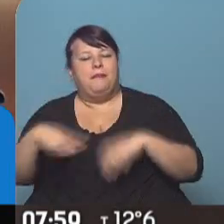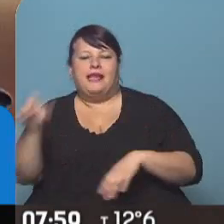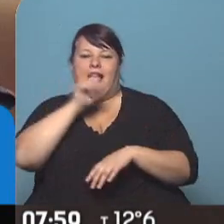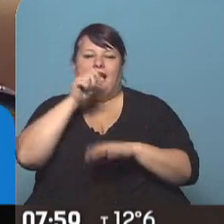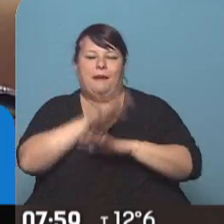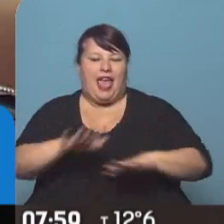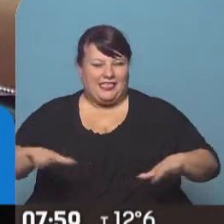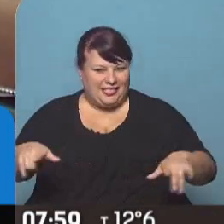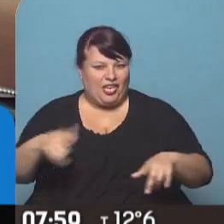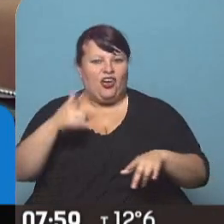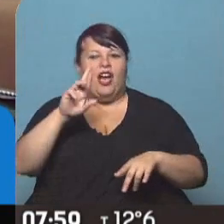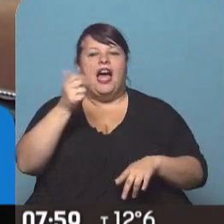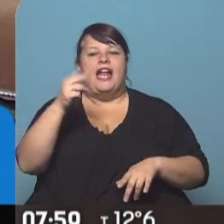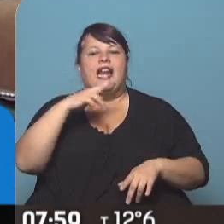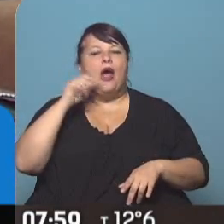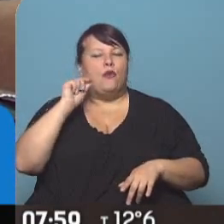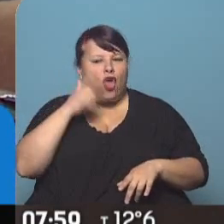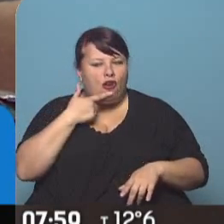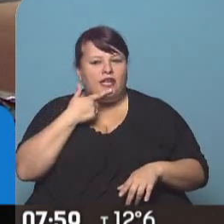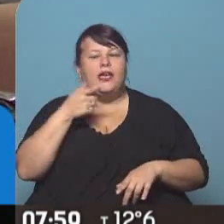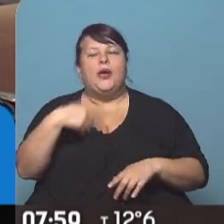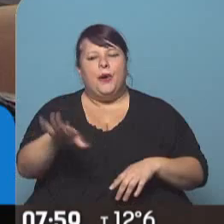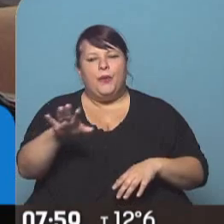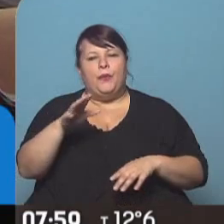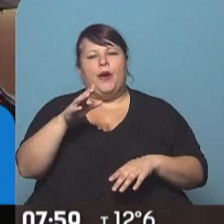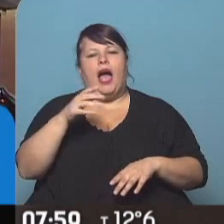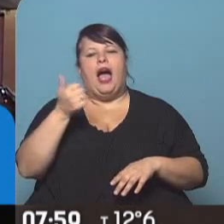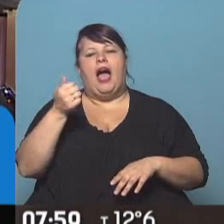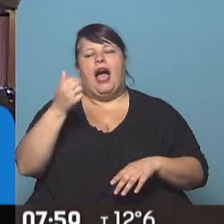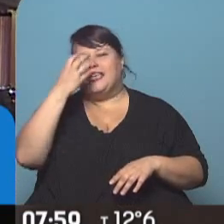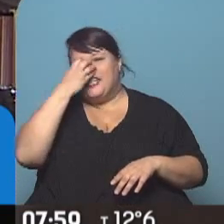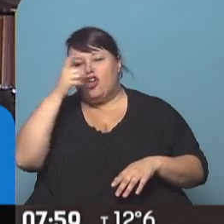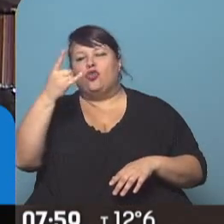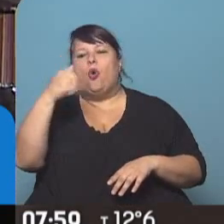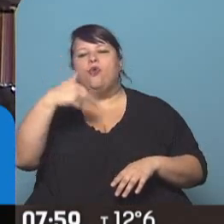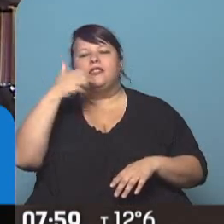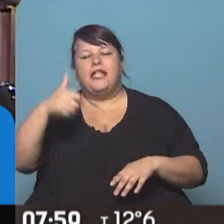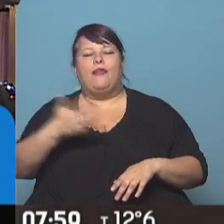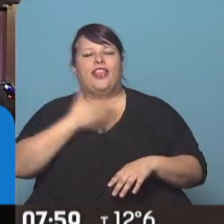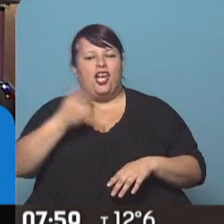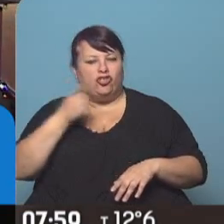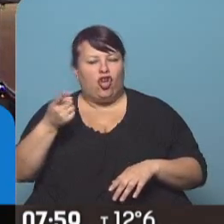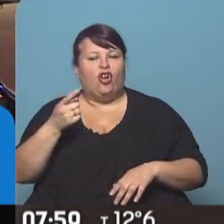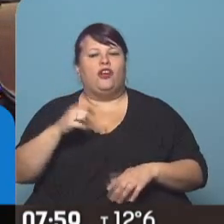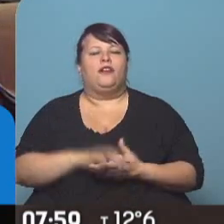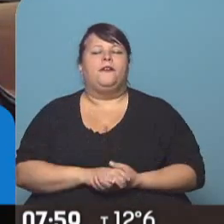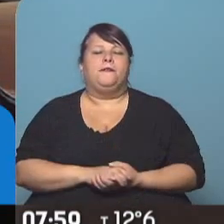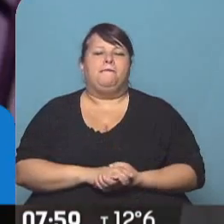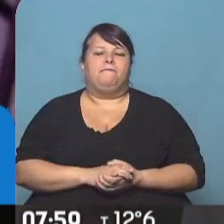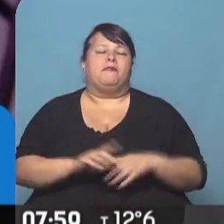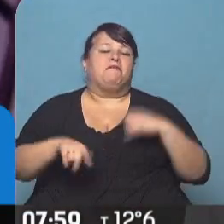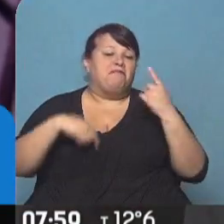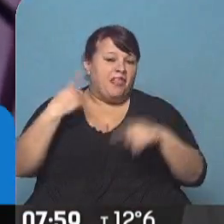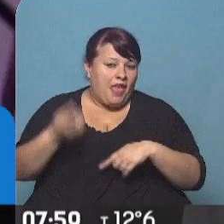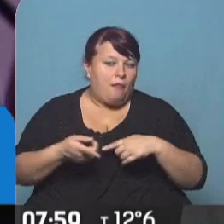espectáculo infantil con los raviolis van a estar artes circenses de la unsam dirigidos por gerardo hochman y